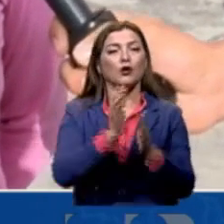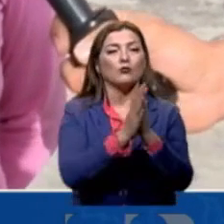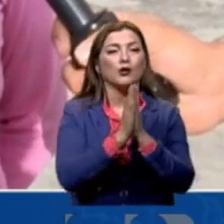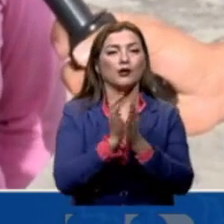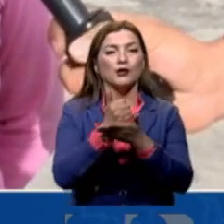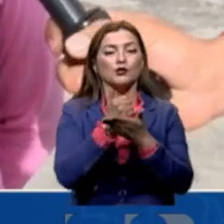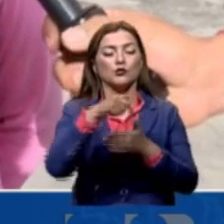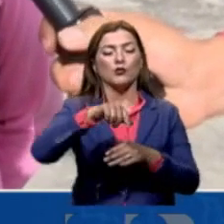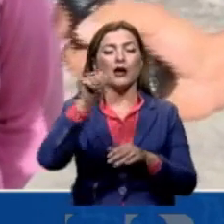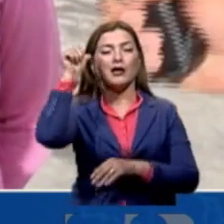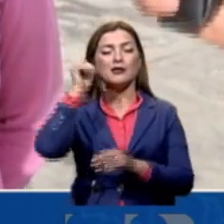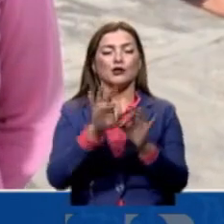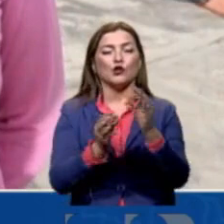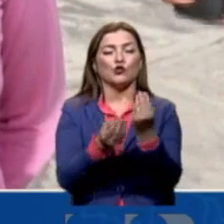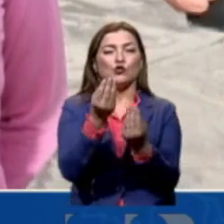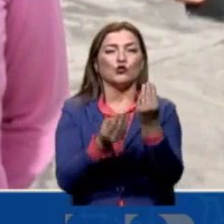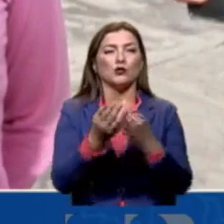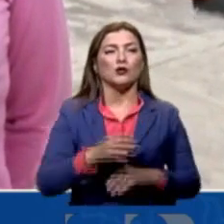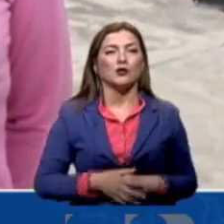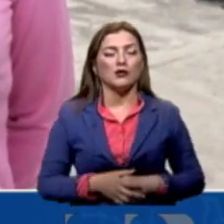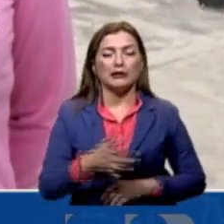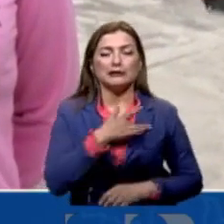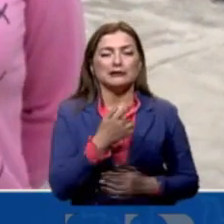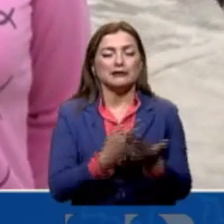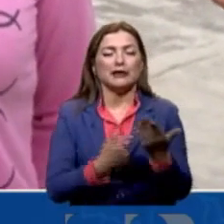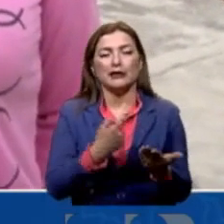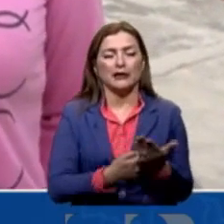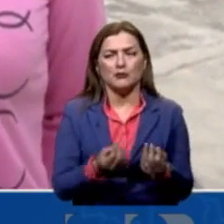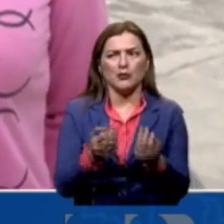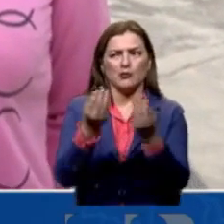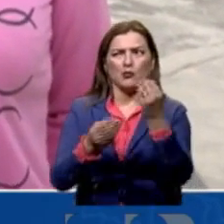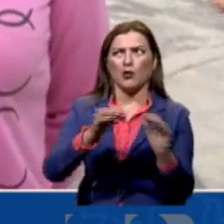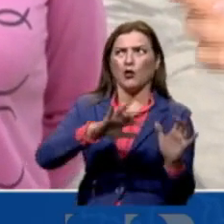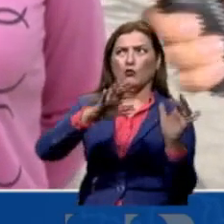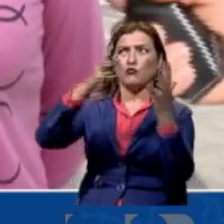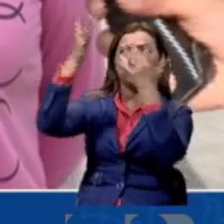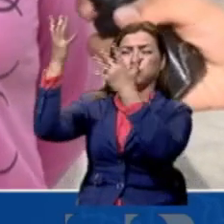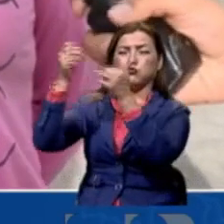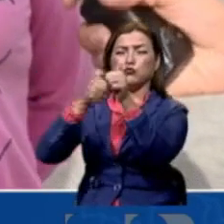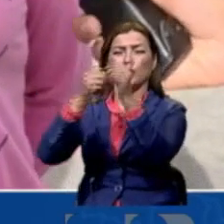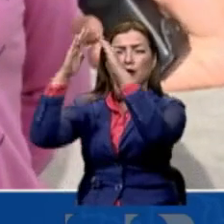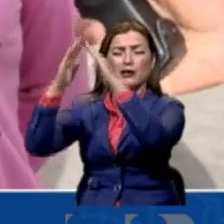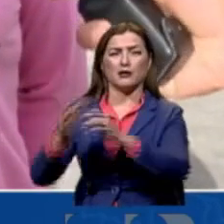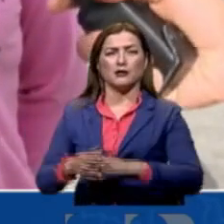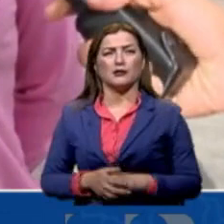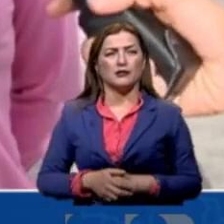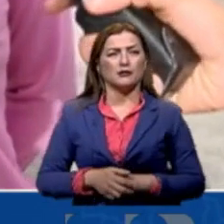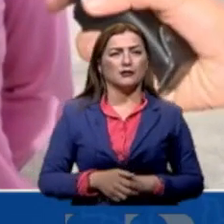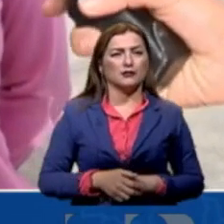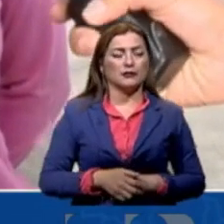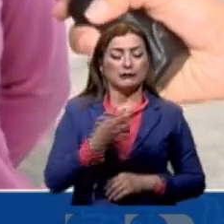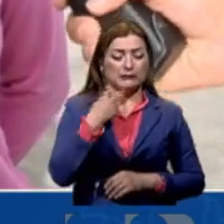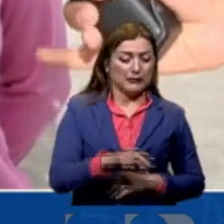el incendio del día de ayer. Lube, cuéntanos un poco, ¿qué sintió en esos momentos? Las llamas estaban bastante altas y cerca de su vivienda. Estaban